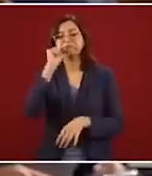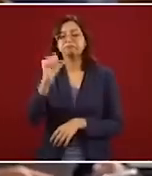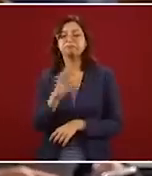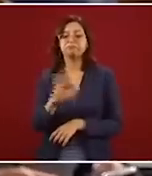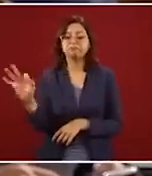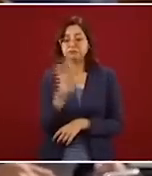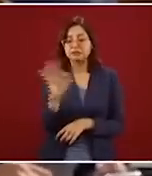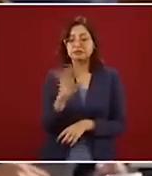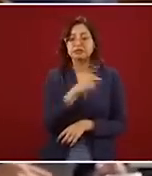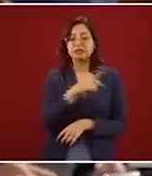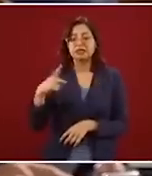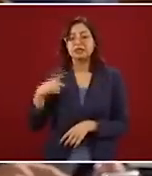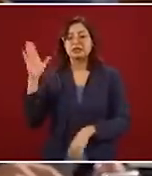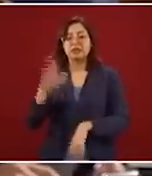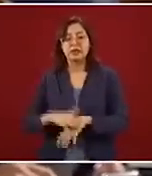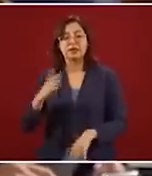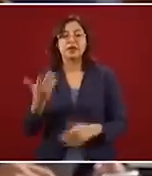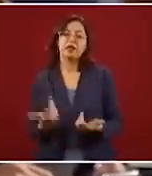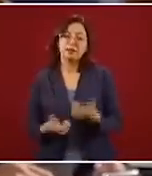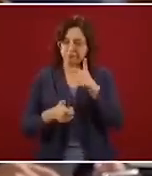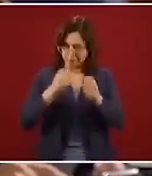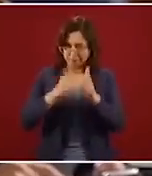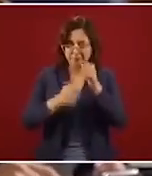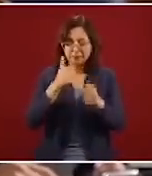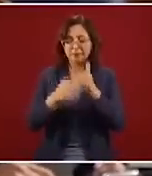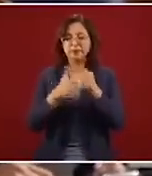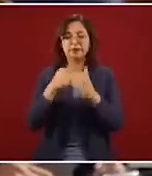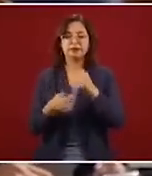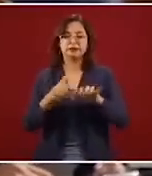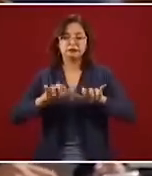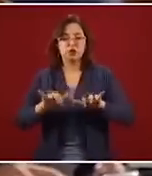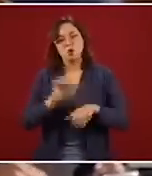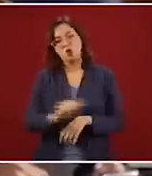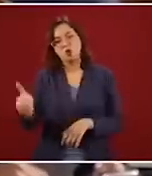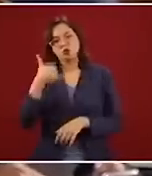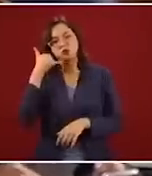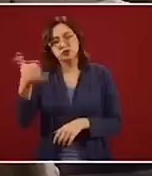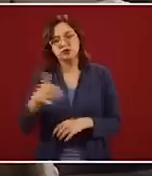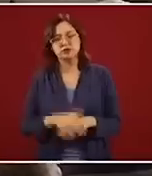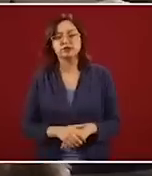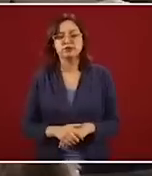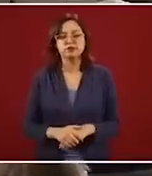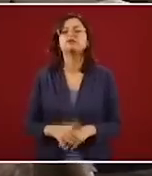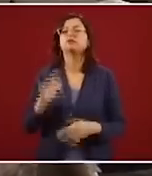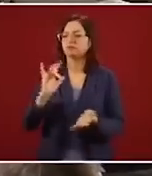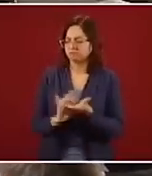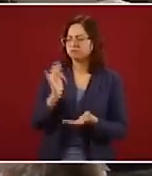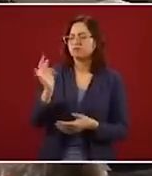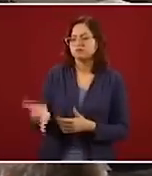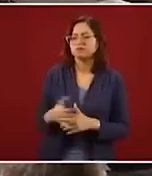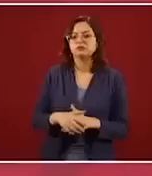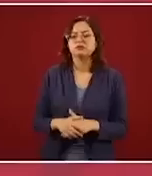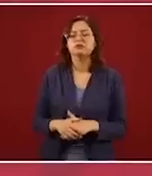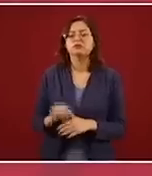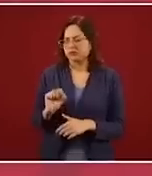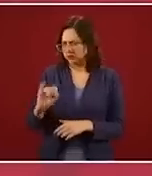necesario poner un chat o otro tipo de números para poder tener acceso. Sí, gracias por la observación. Recibimos